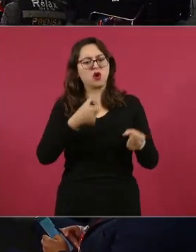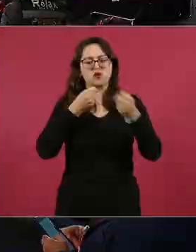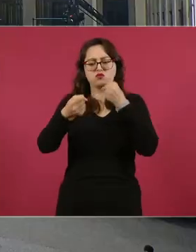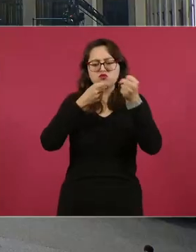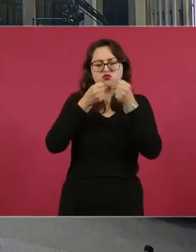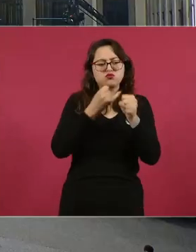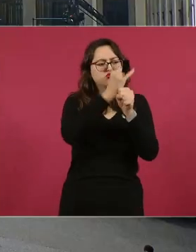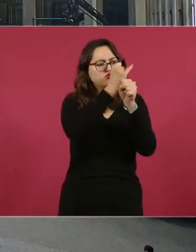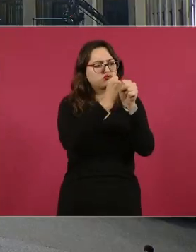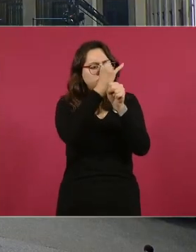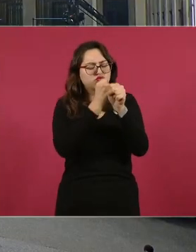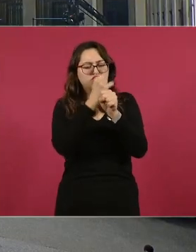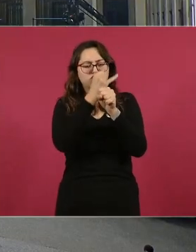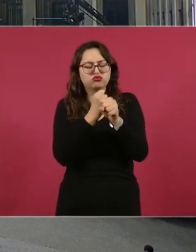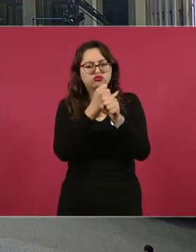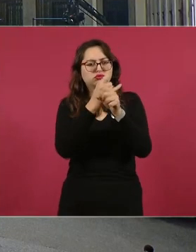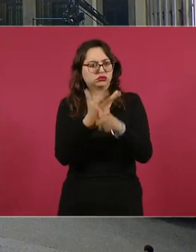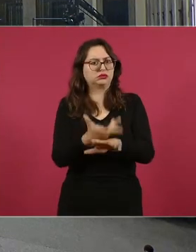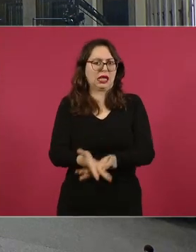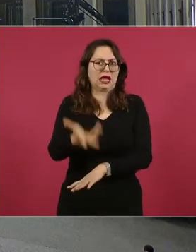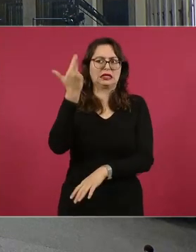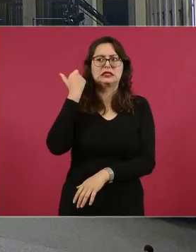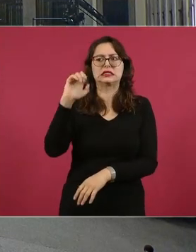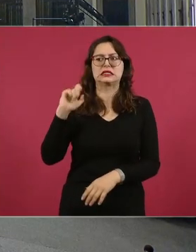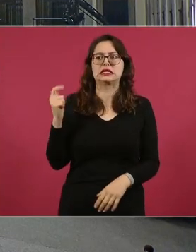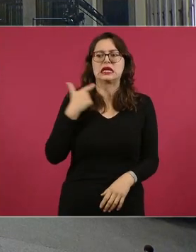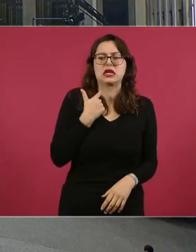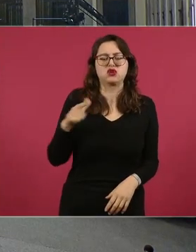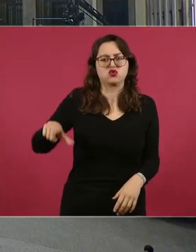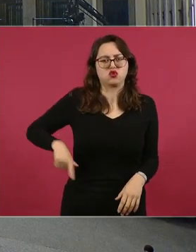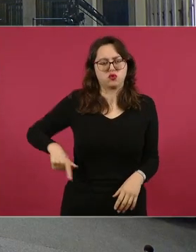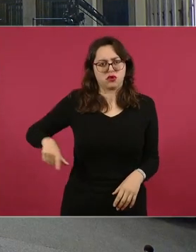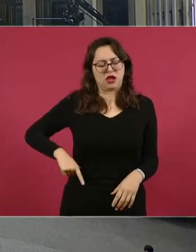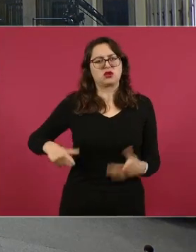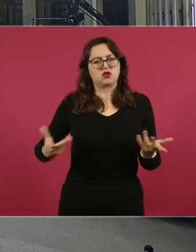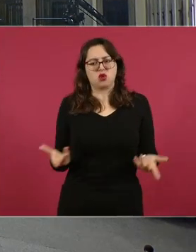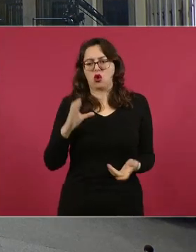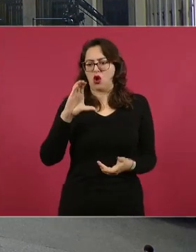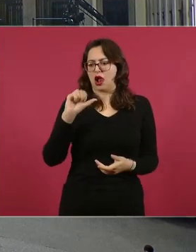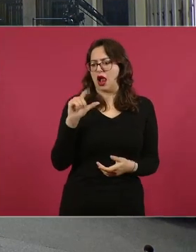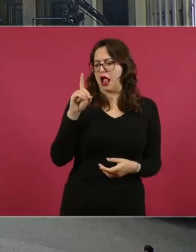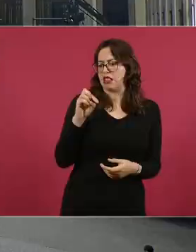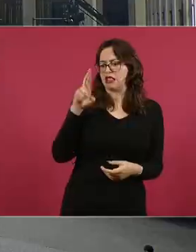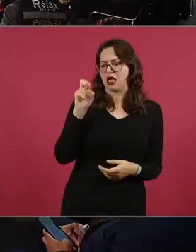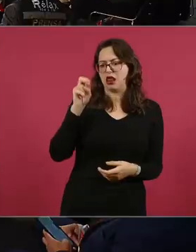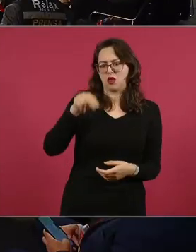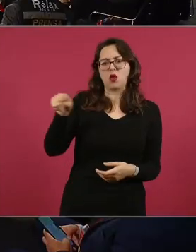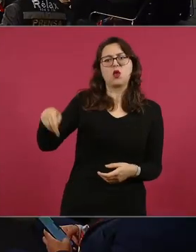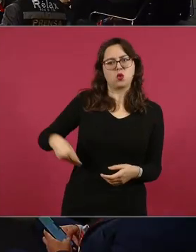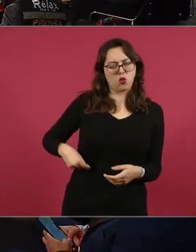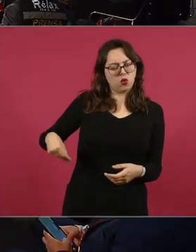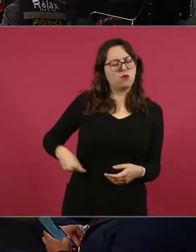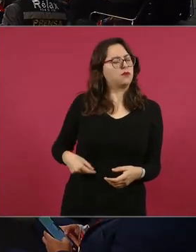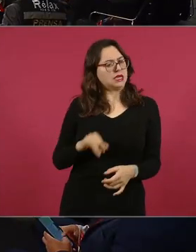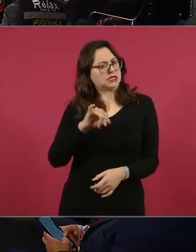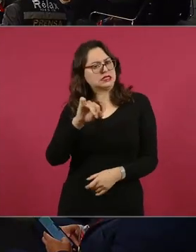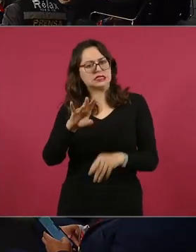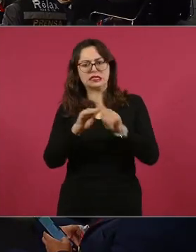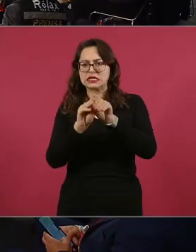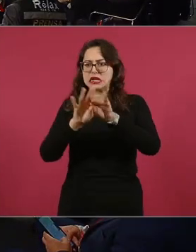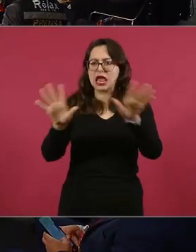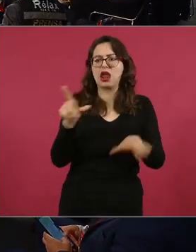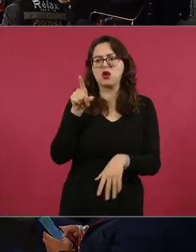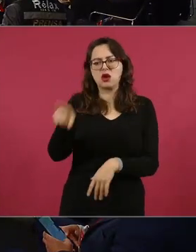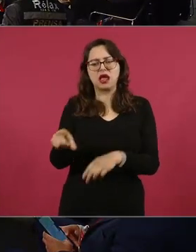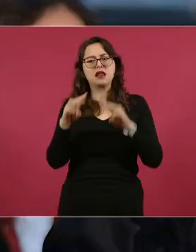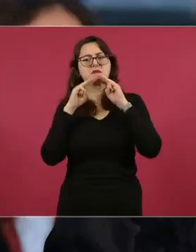han documentado perfectamente lo que fue la guerra que desató Calderón. Eso se sabe muy bien, está muy bien documentado, sí, de cómo fue